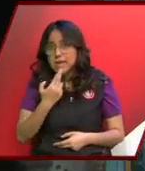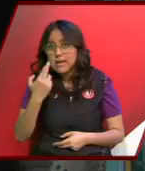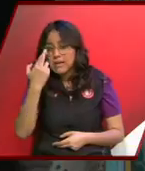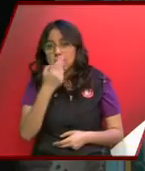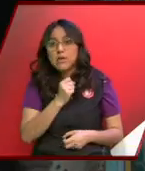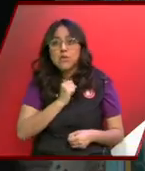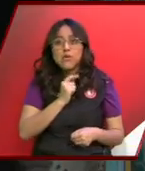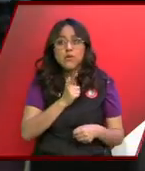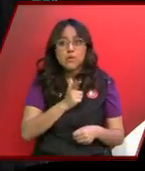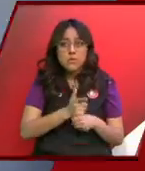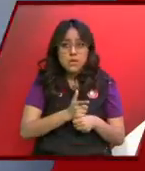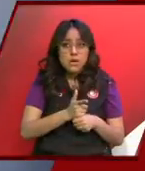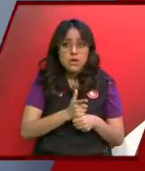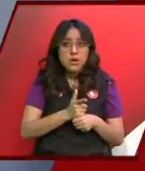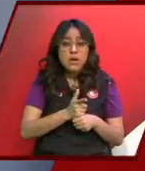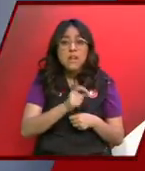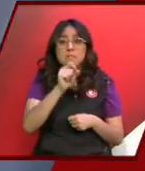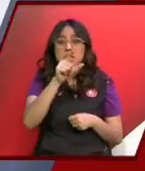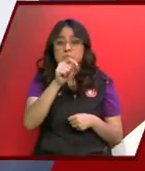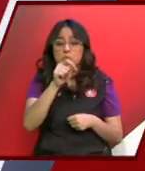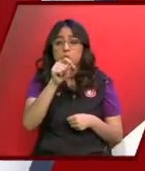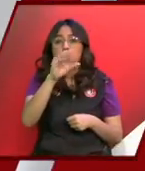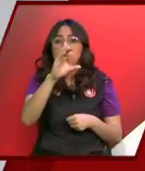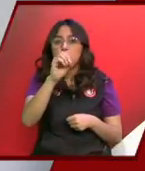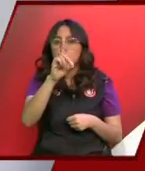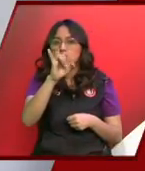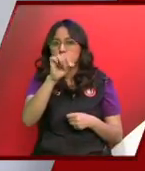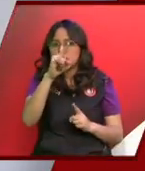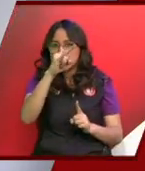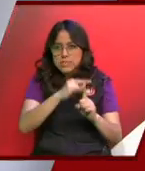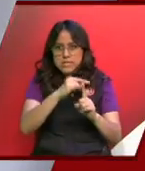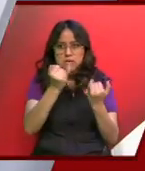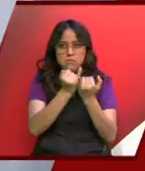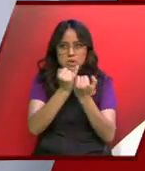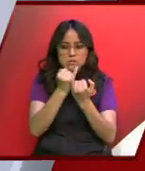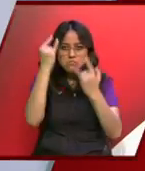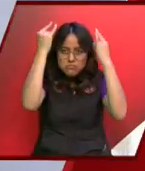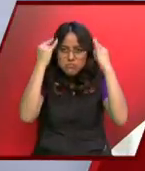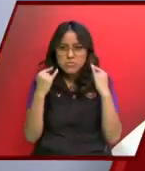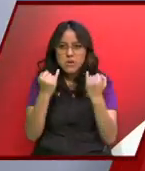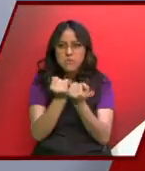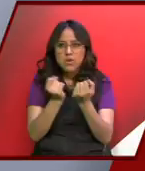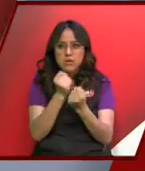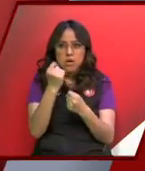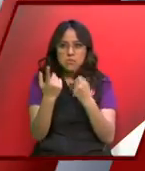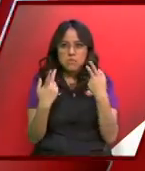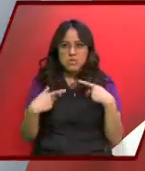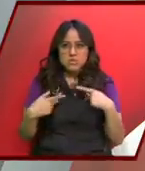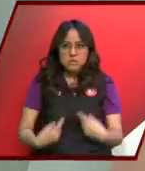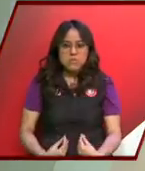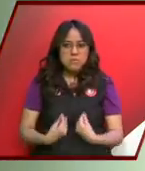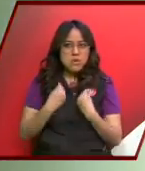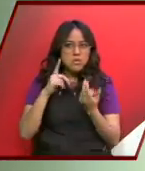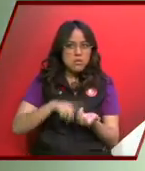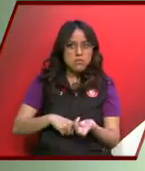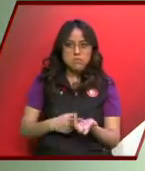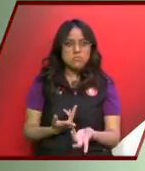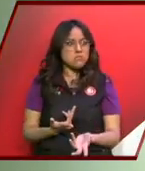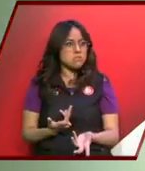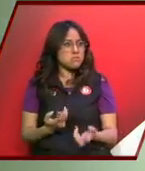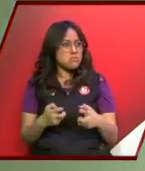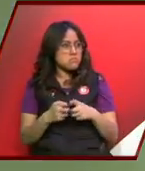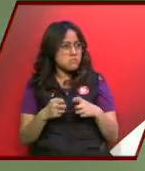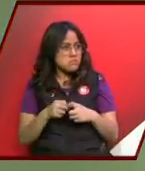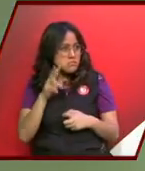nos encontramos condones nunca tenemos condones y éste como champú como como si alguien habitará y desesperadas con la